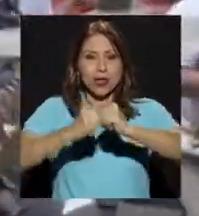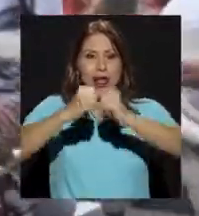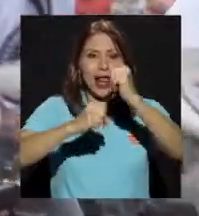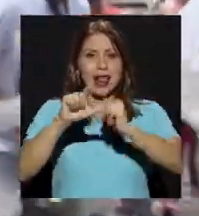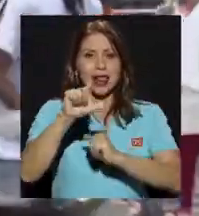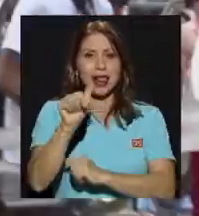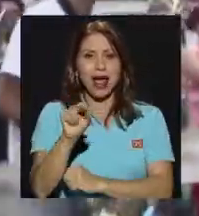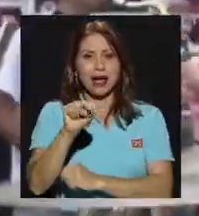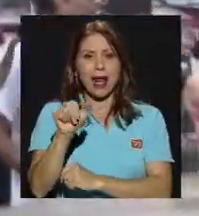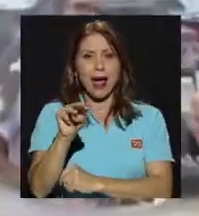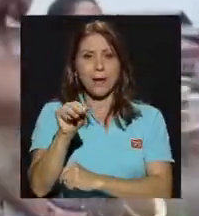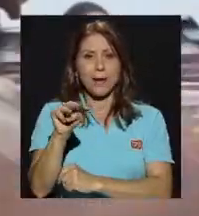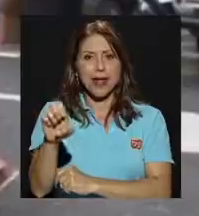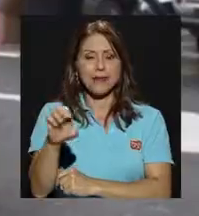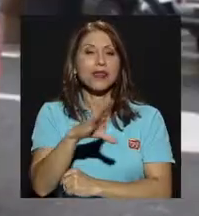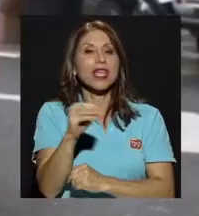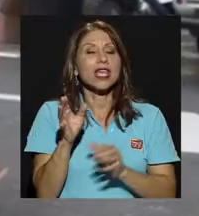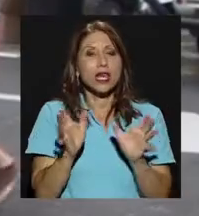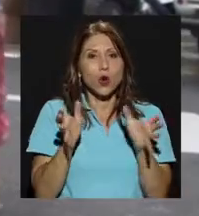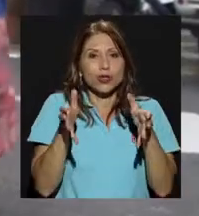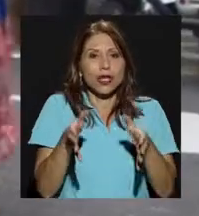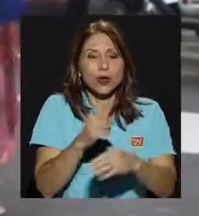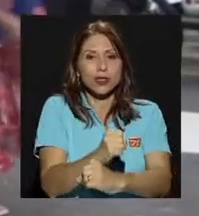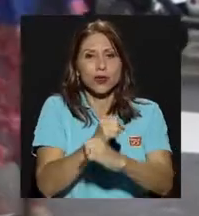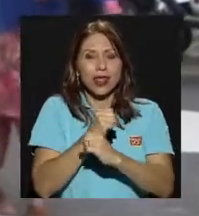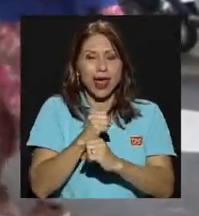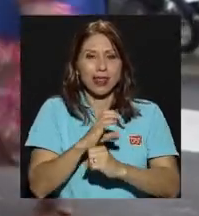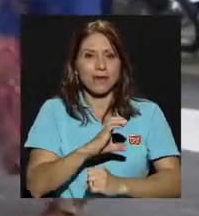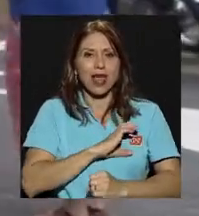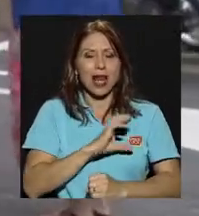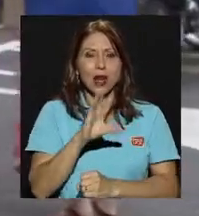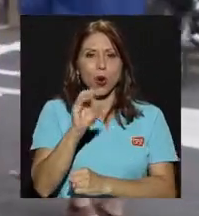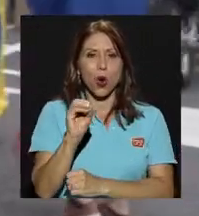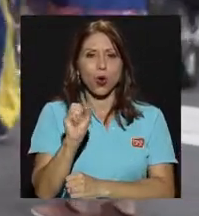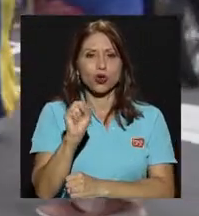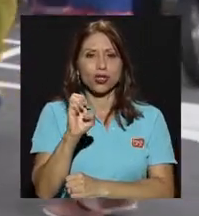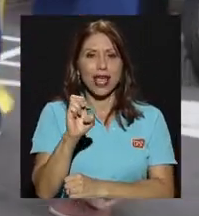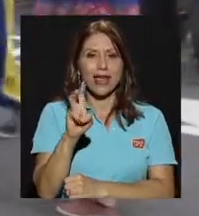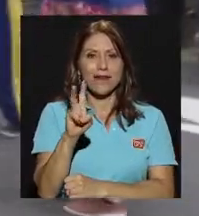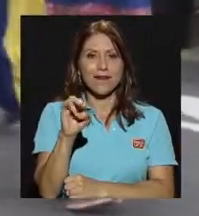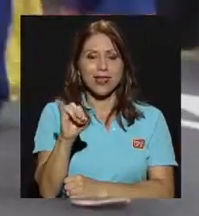Modelos Estructurales, la NAME, y el Consejo de Seguridad Vial, COSEVI.